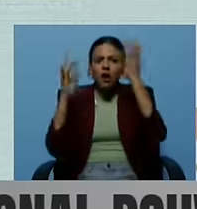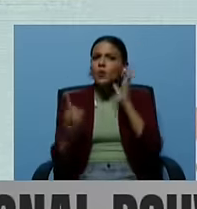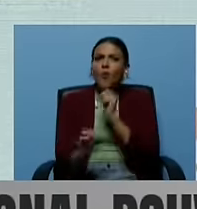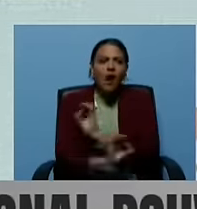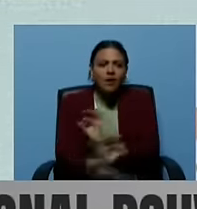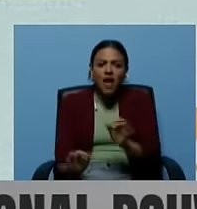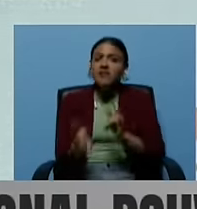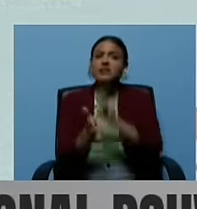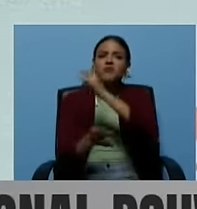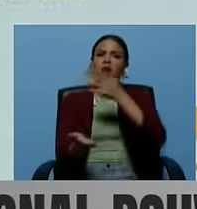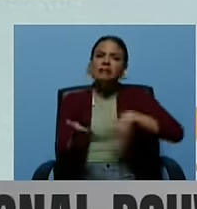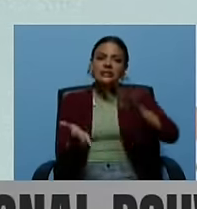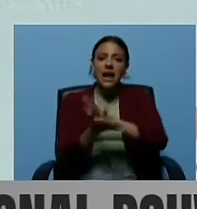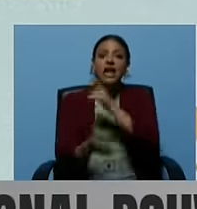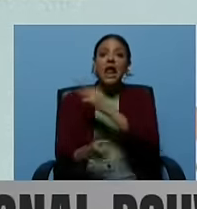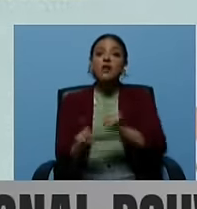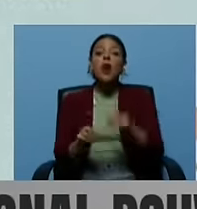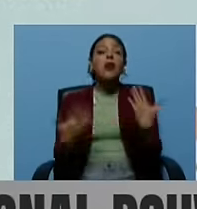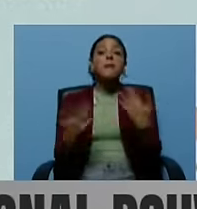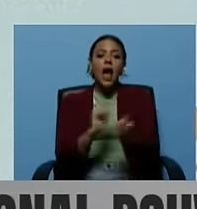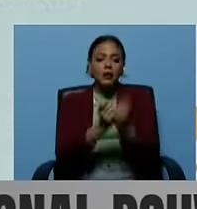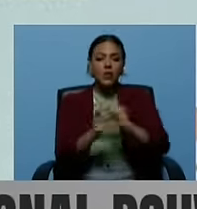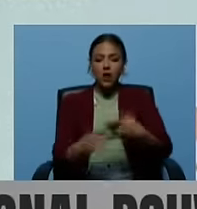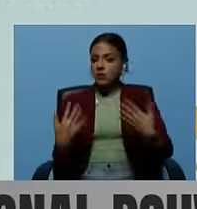Yo creo que quería que ese avión despegara rápido,